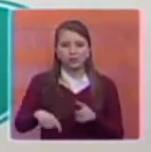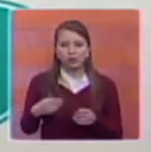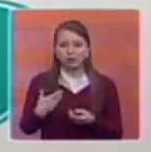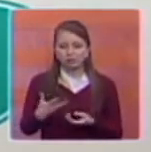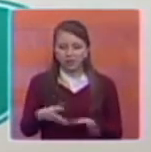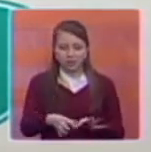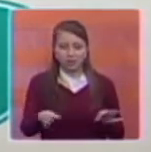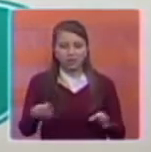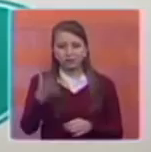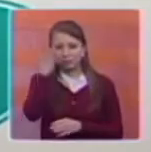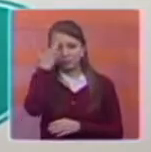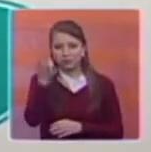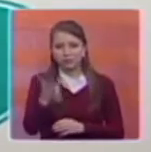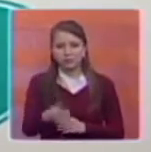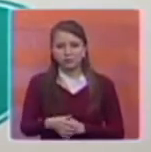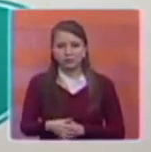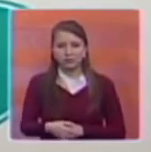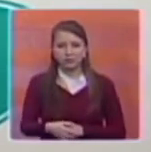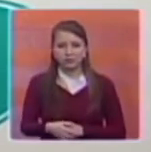No puedo coger el ají porque